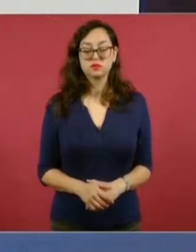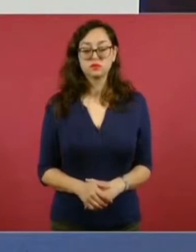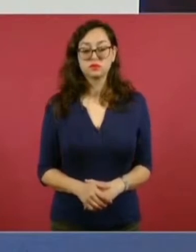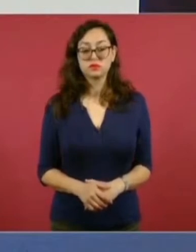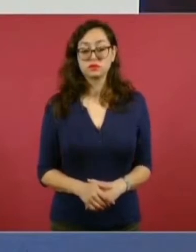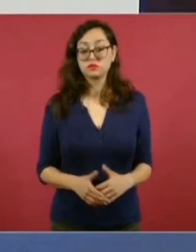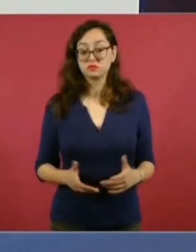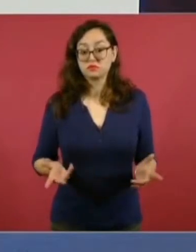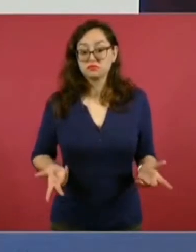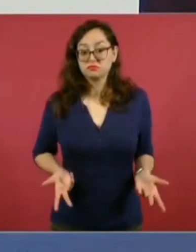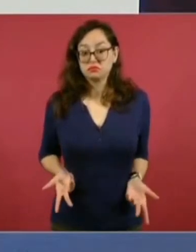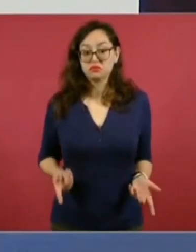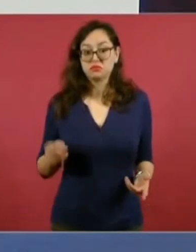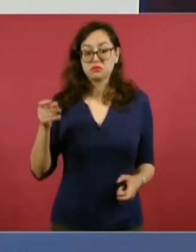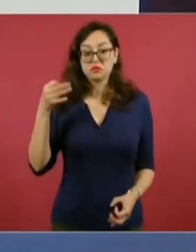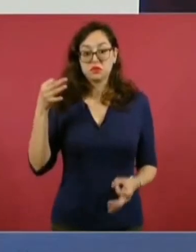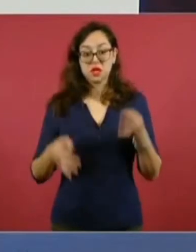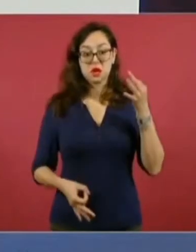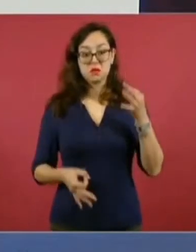decisión,